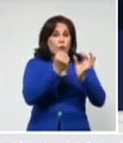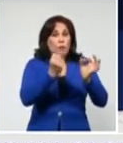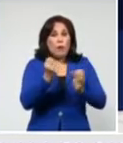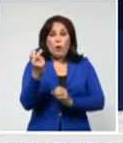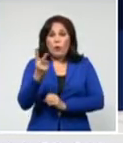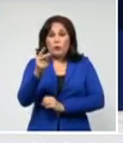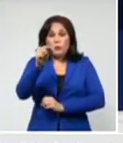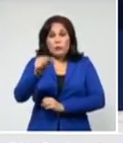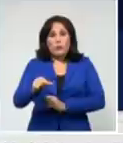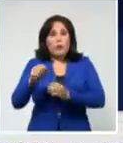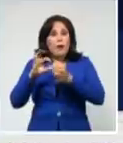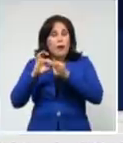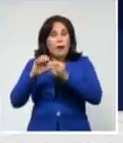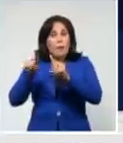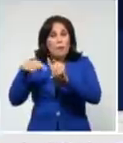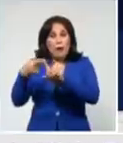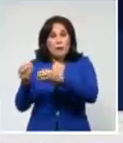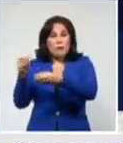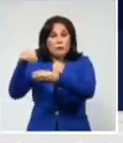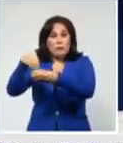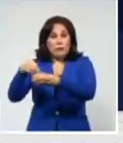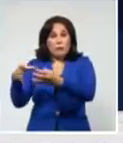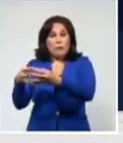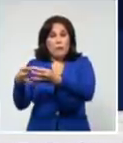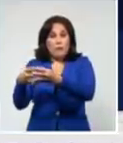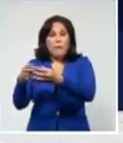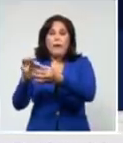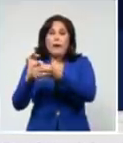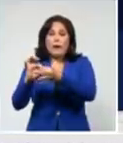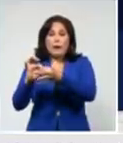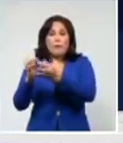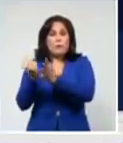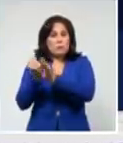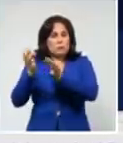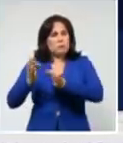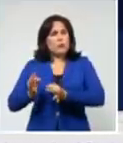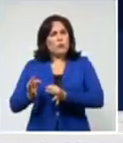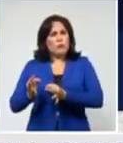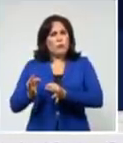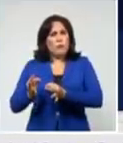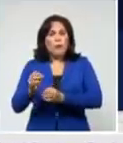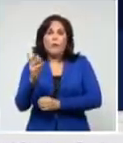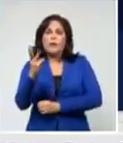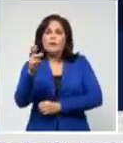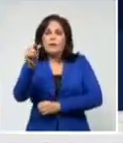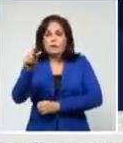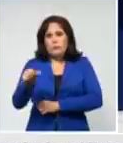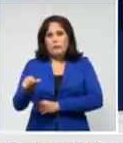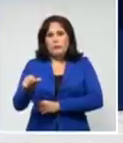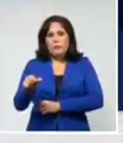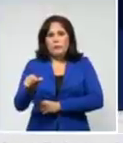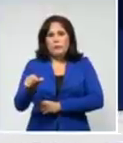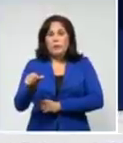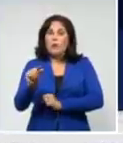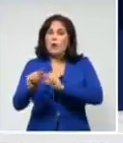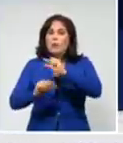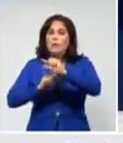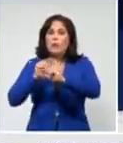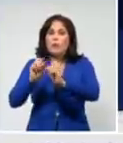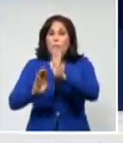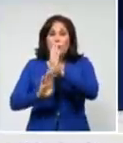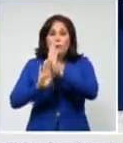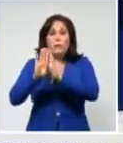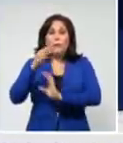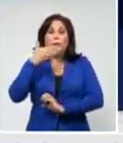pacientes graves más también confirmados y 3 pacientes tuvieron una evolución favorable